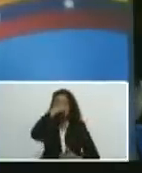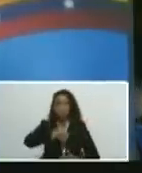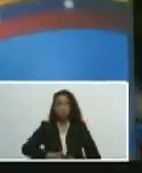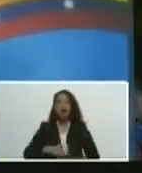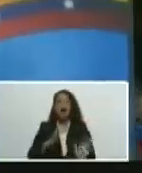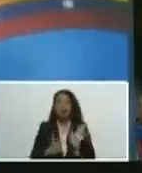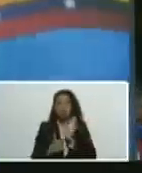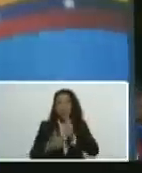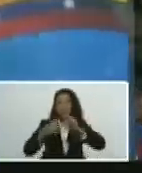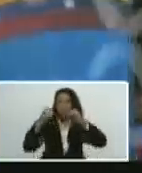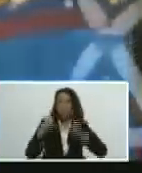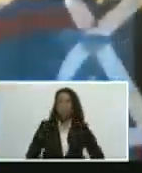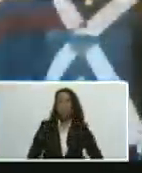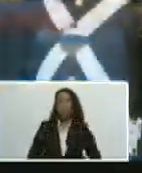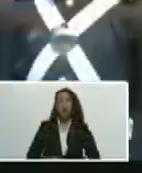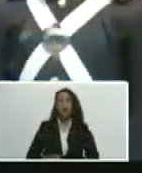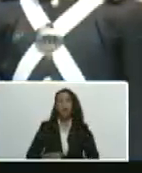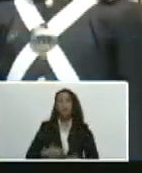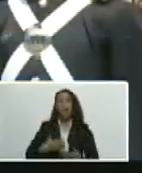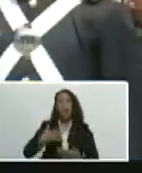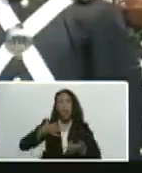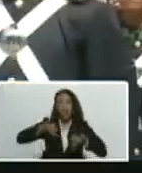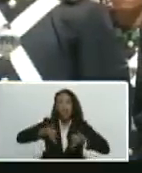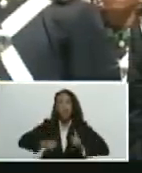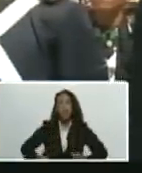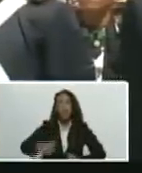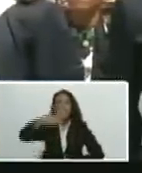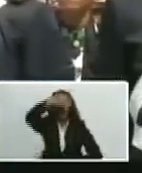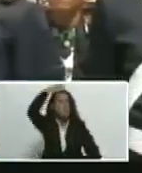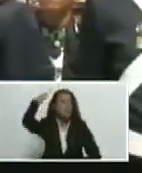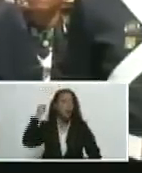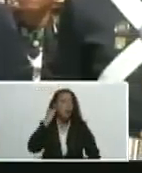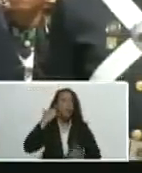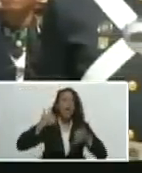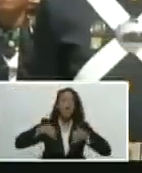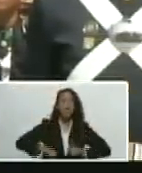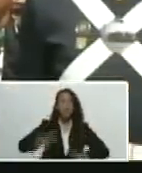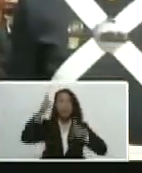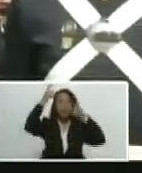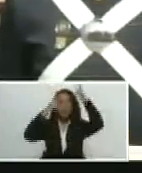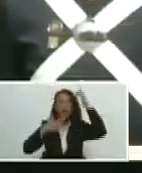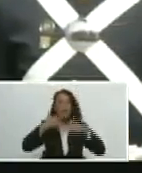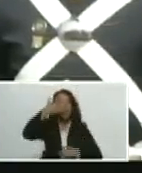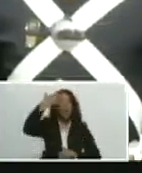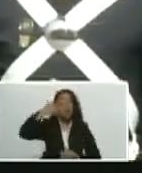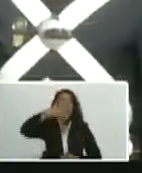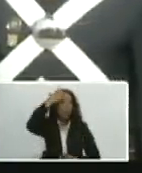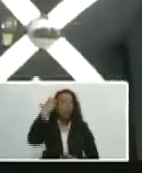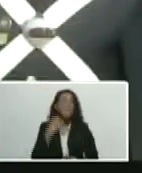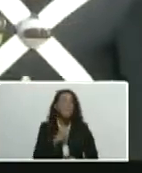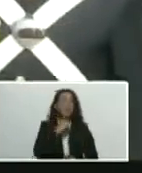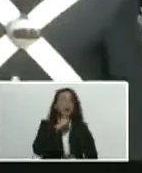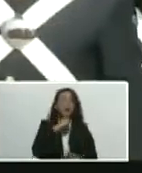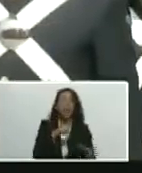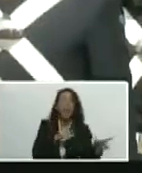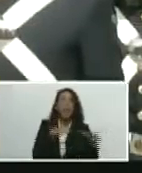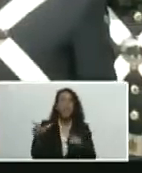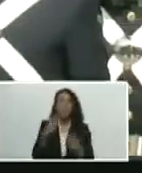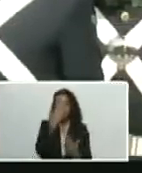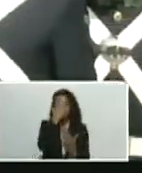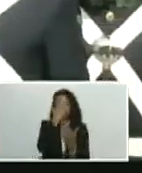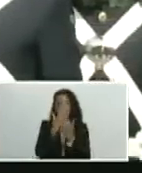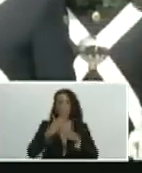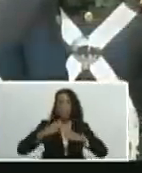aquí estamos presentes los hijos de Miranda, de Bolívar y Chávez, listos y dispuestos como